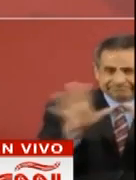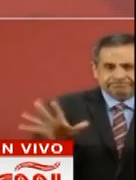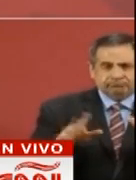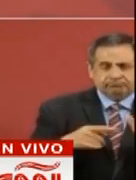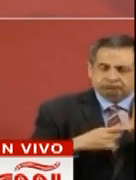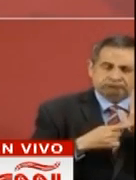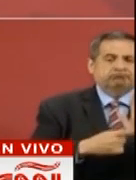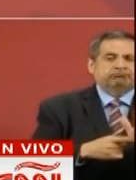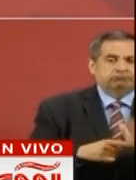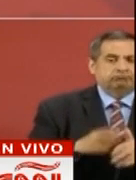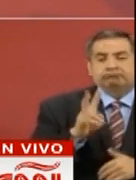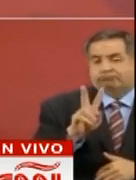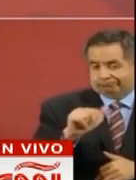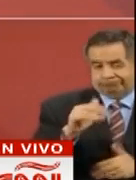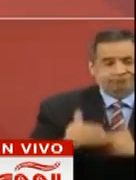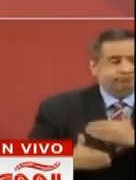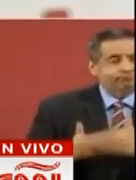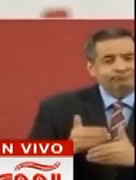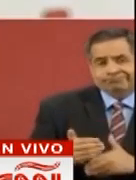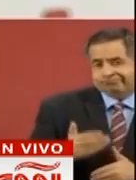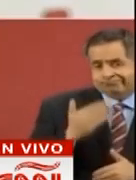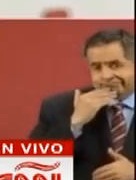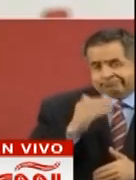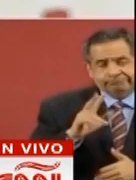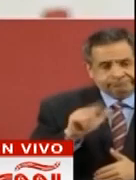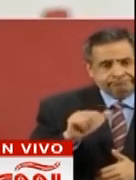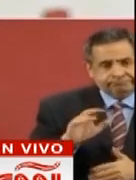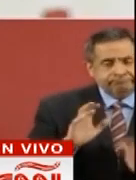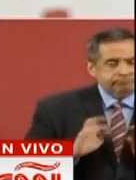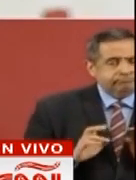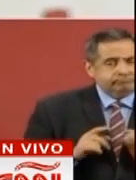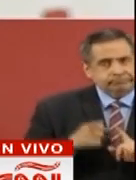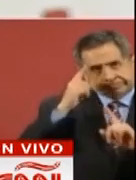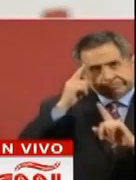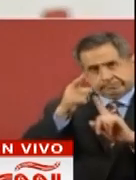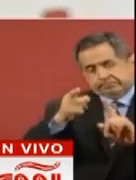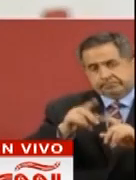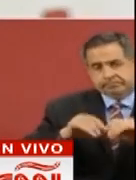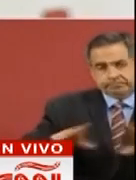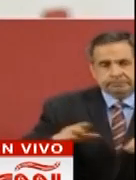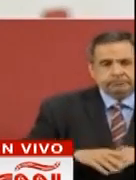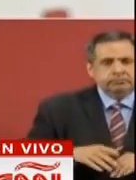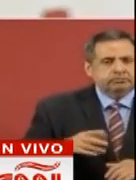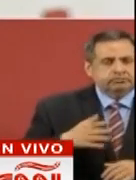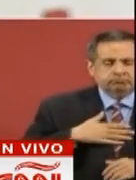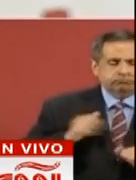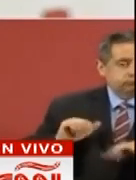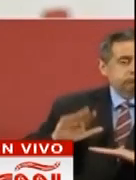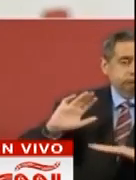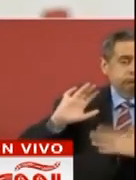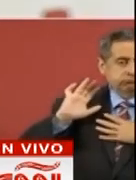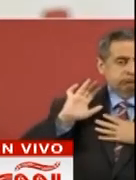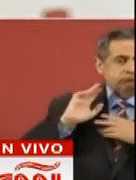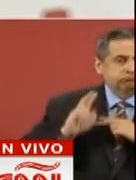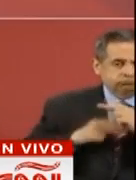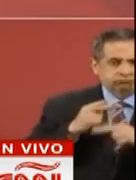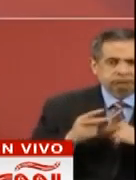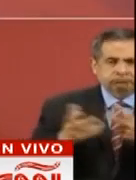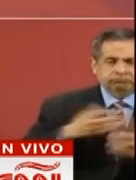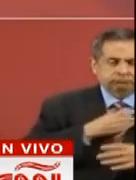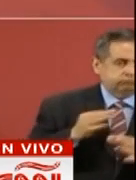y se está avanzando en ese propósito. Es un compromiso que